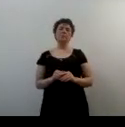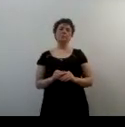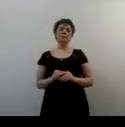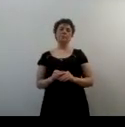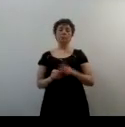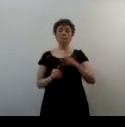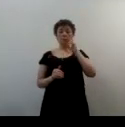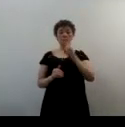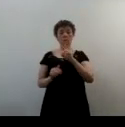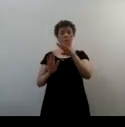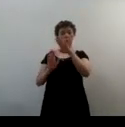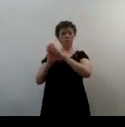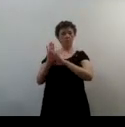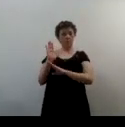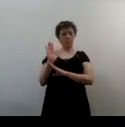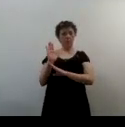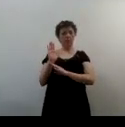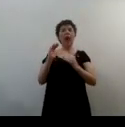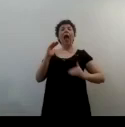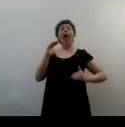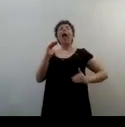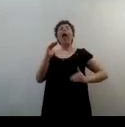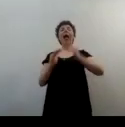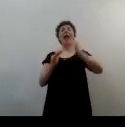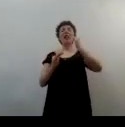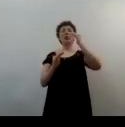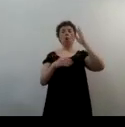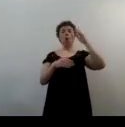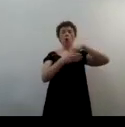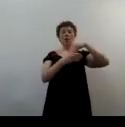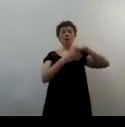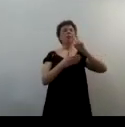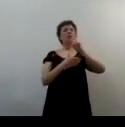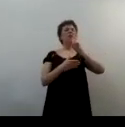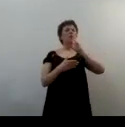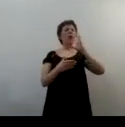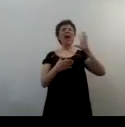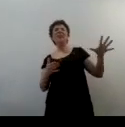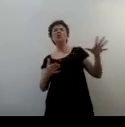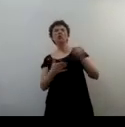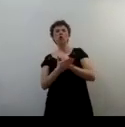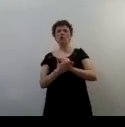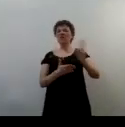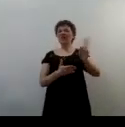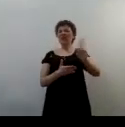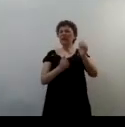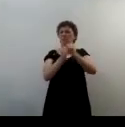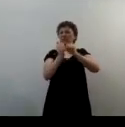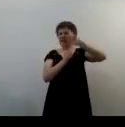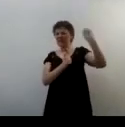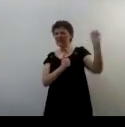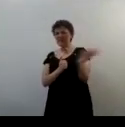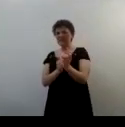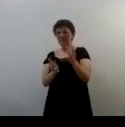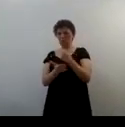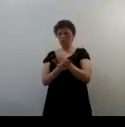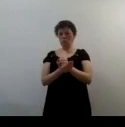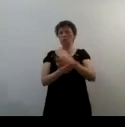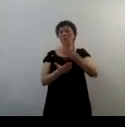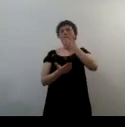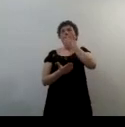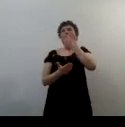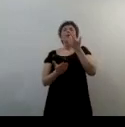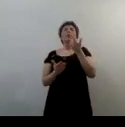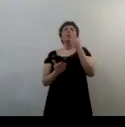Y como ves, ahí pongo el alto contenido en, pero las verduras tienen de todos las vitaminas minerales. O sea, cuando pongo ahí, por ejemplo, que unos